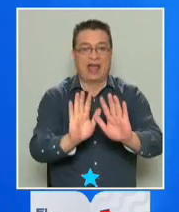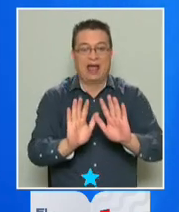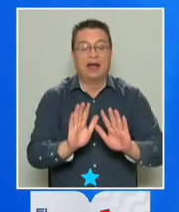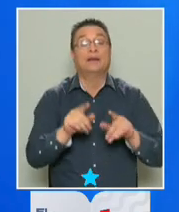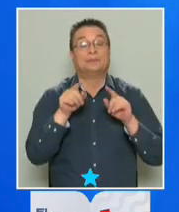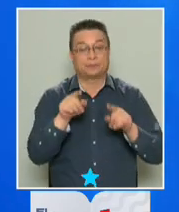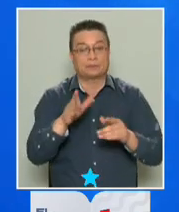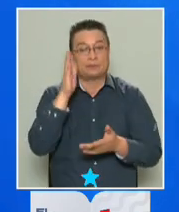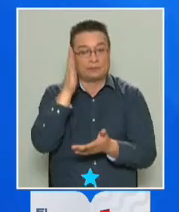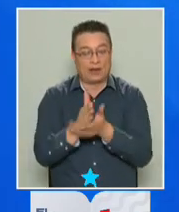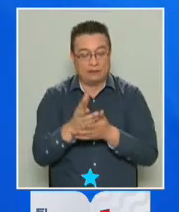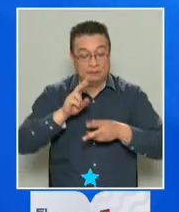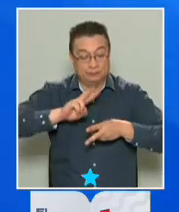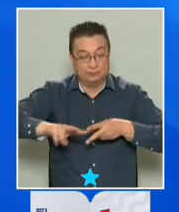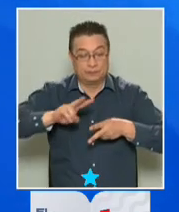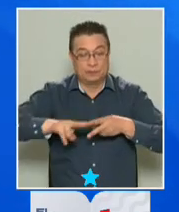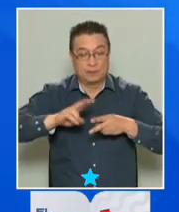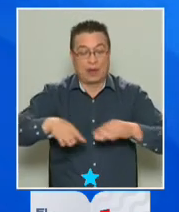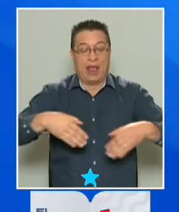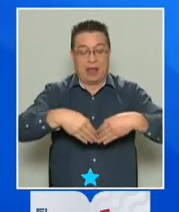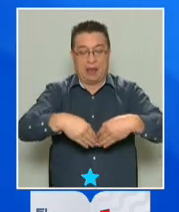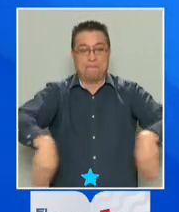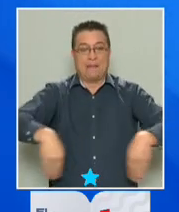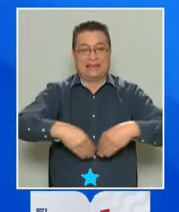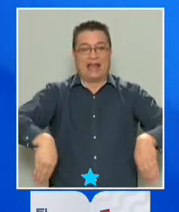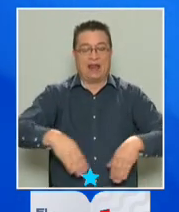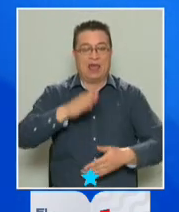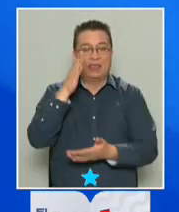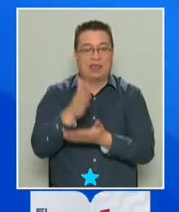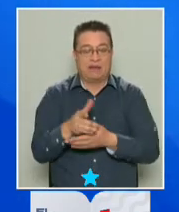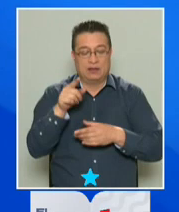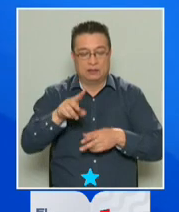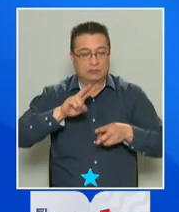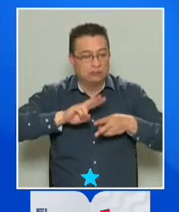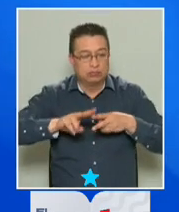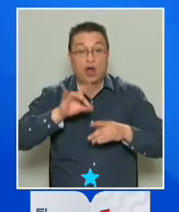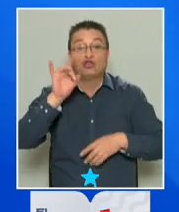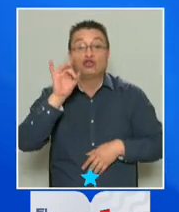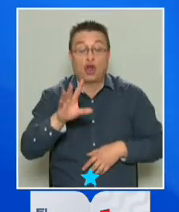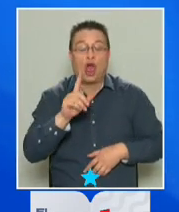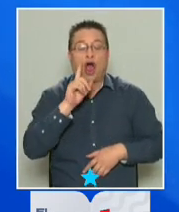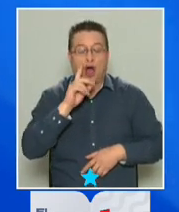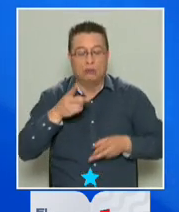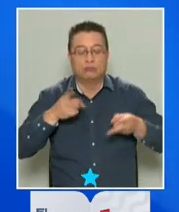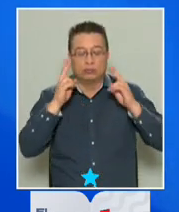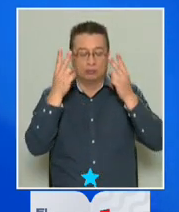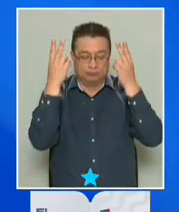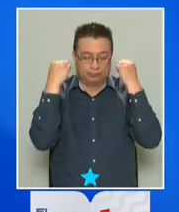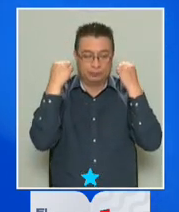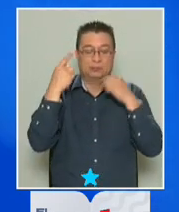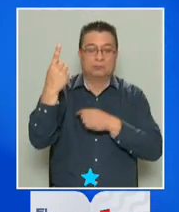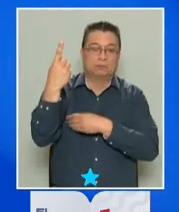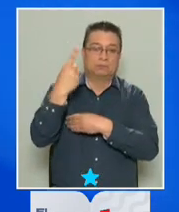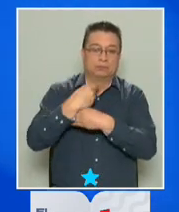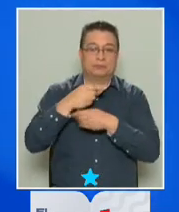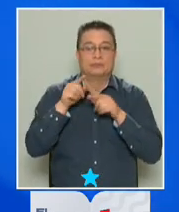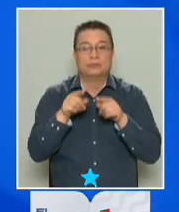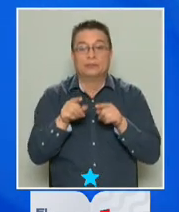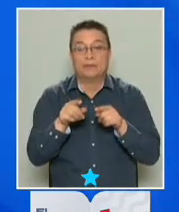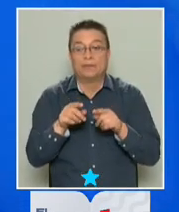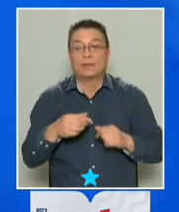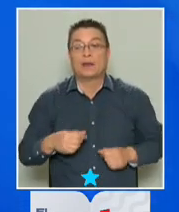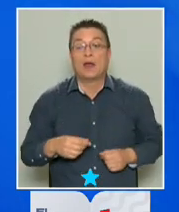debiendo actuar y resolver de forma imparcial en sus providencias sólo están sometidos al imperio de la ley marisol